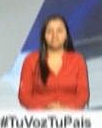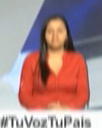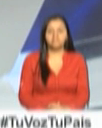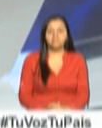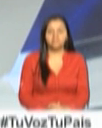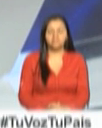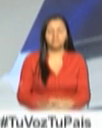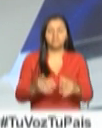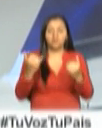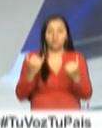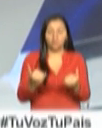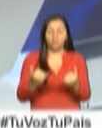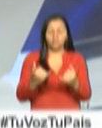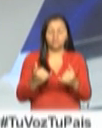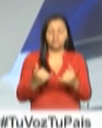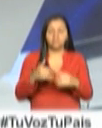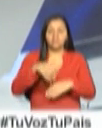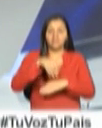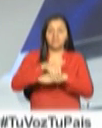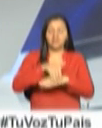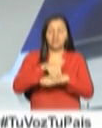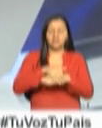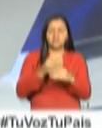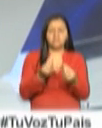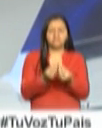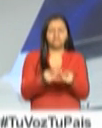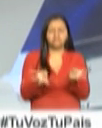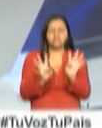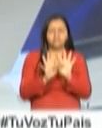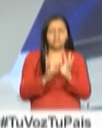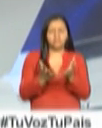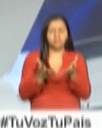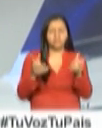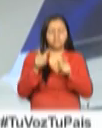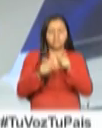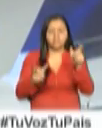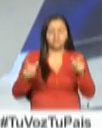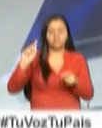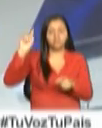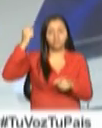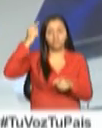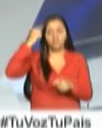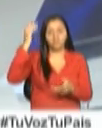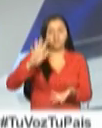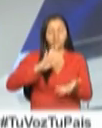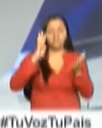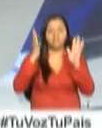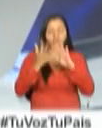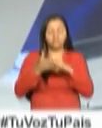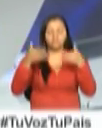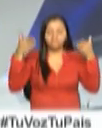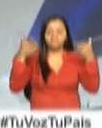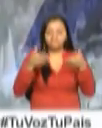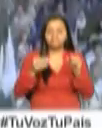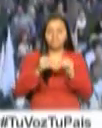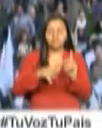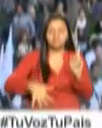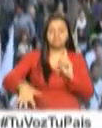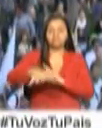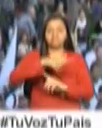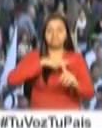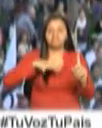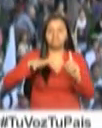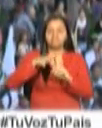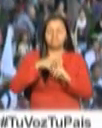El día de hoy, desde horas de la tarde, cientos de simpatizantes del gobierno de la Revolución Ciudadana se concentraron en la Plaza Grande.